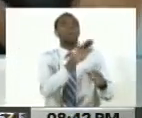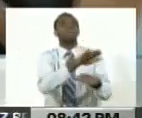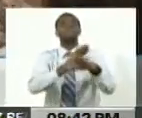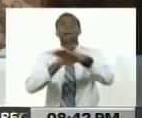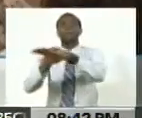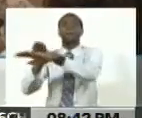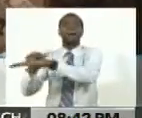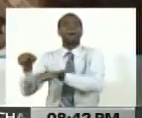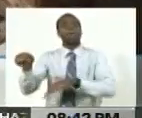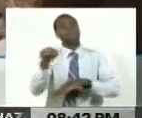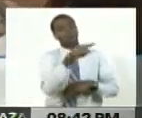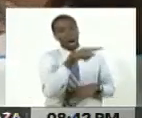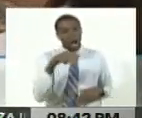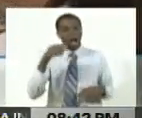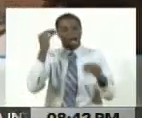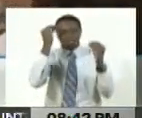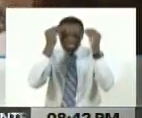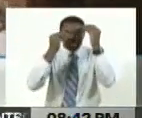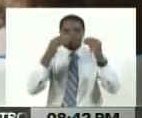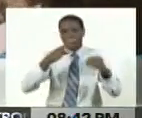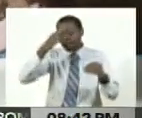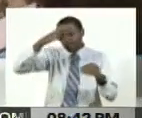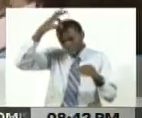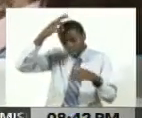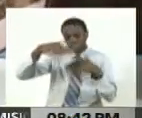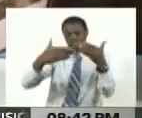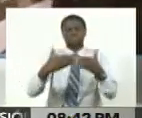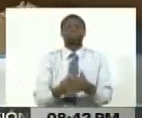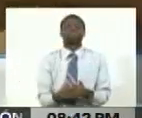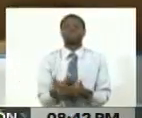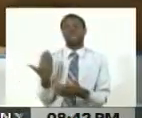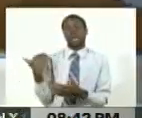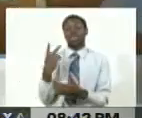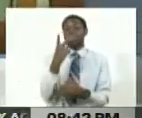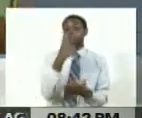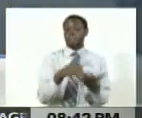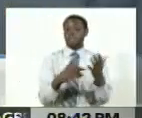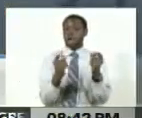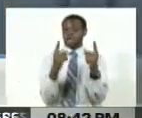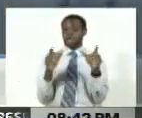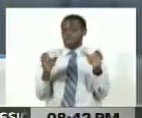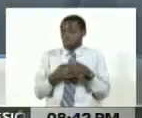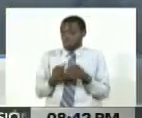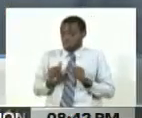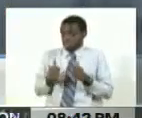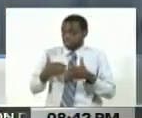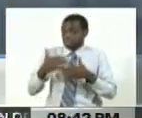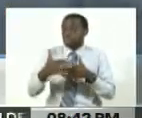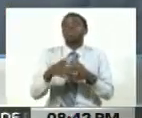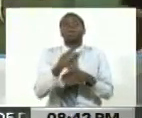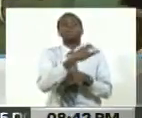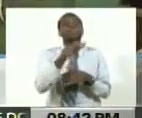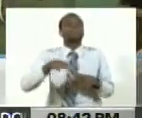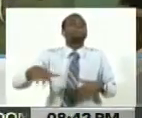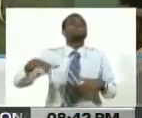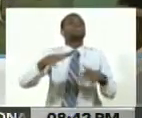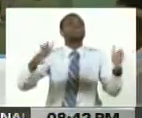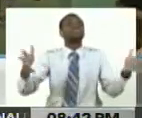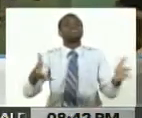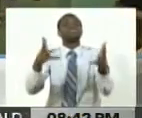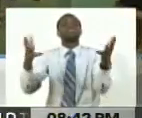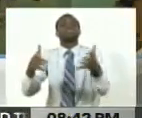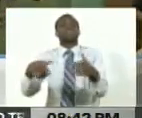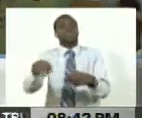pueblo paraguanero. Este colectivo, que se conformó desde el año 2011, busca el bienestar y el crecimiento de las comunidades con el apoyo